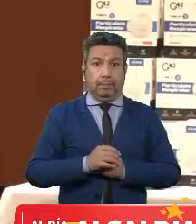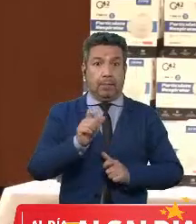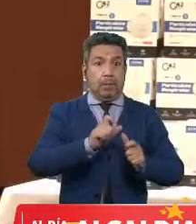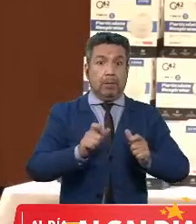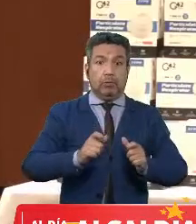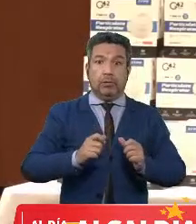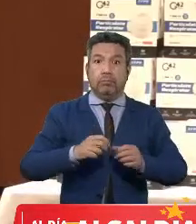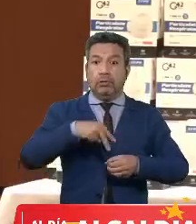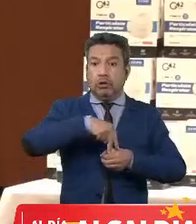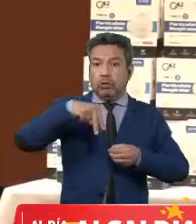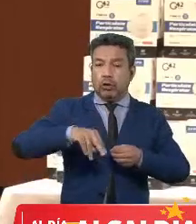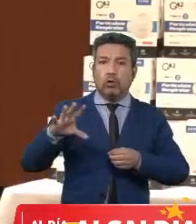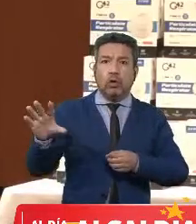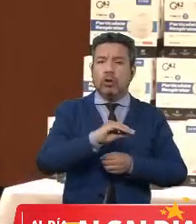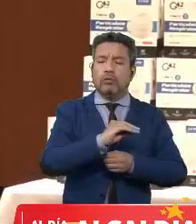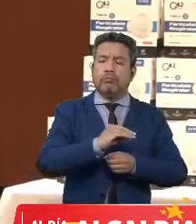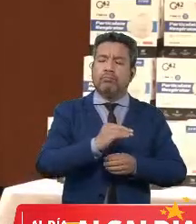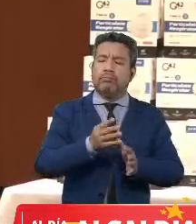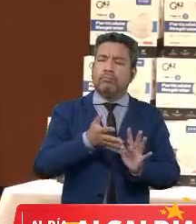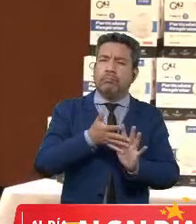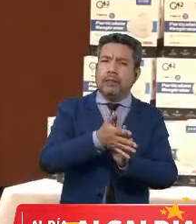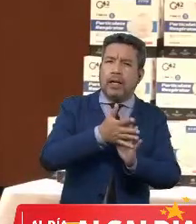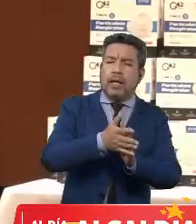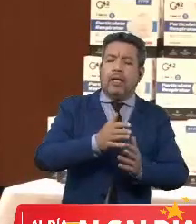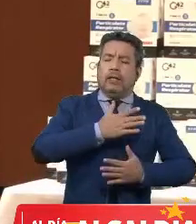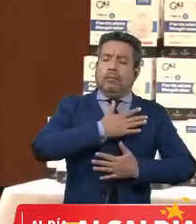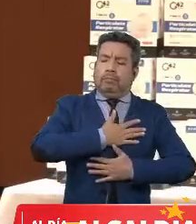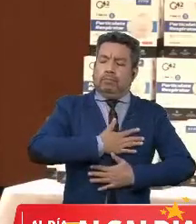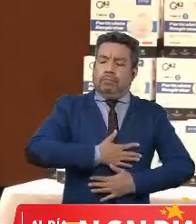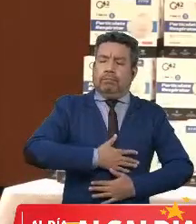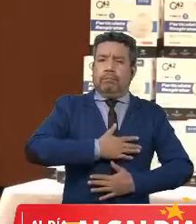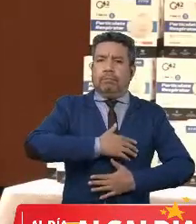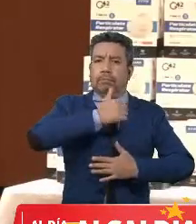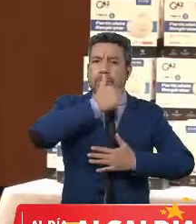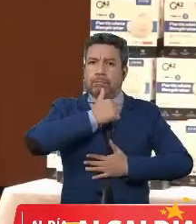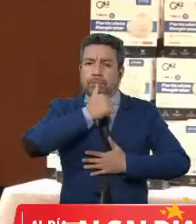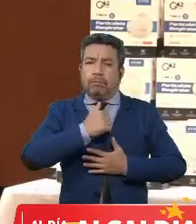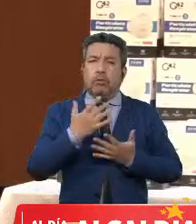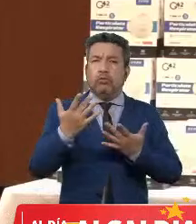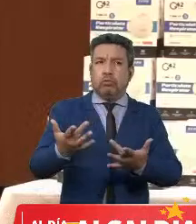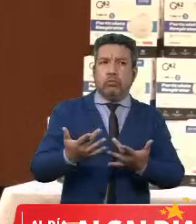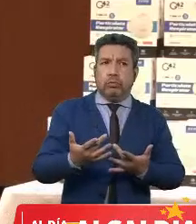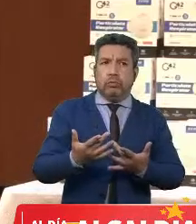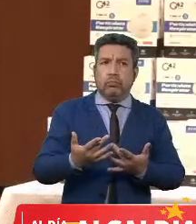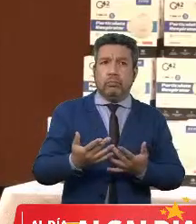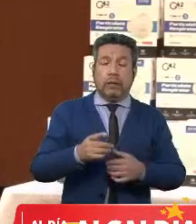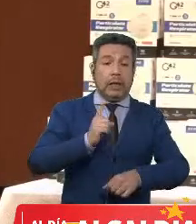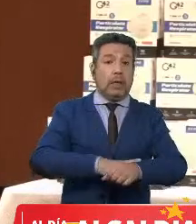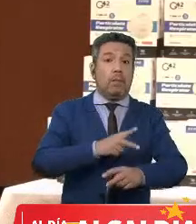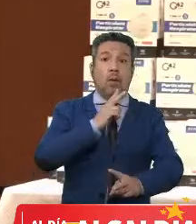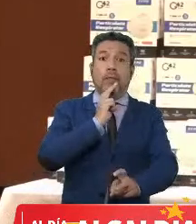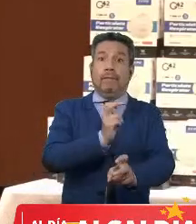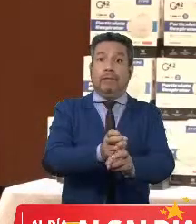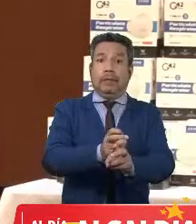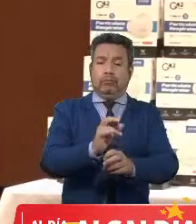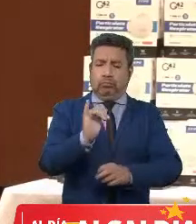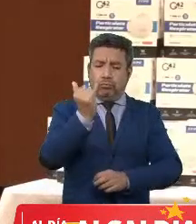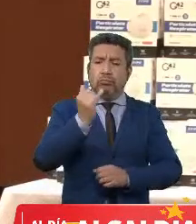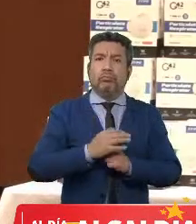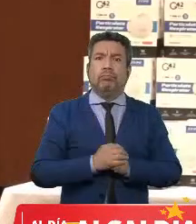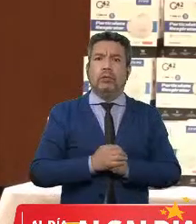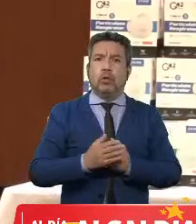un mensaje de esperanza, de consuelo. Han sido momentos difíciles, vamos a seguirnos